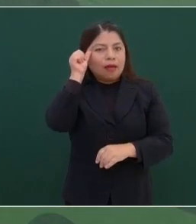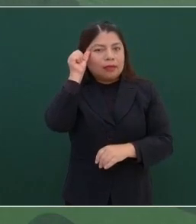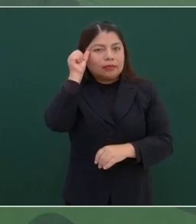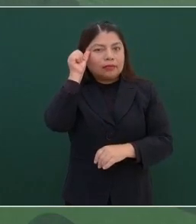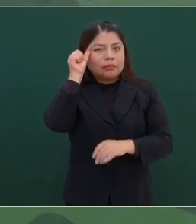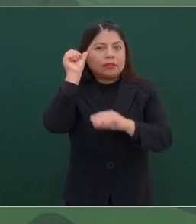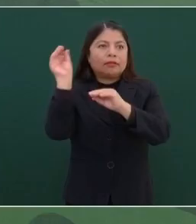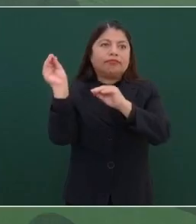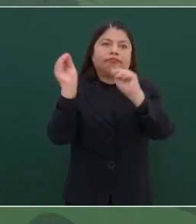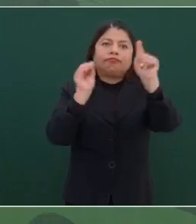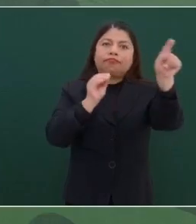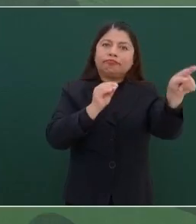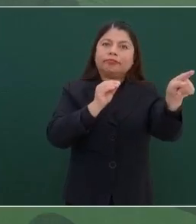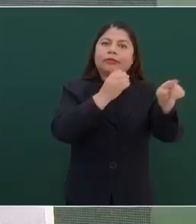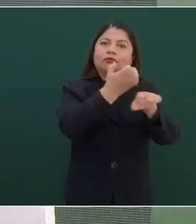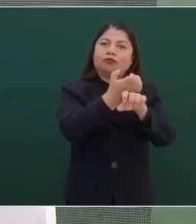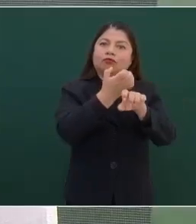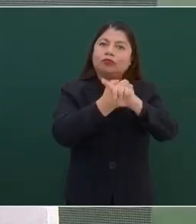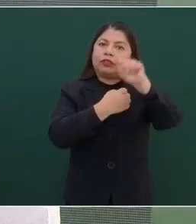y a Canadá.